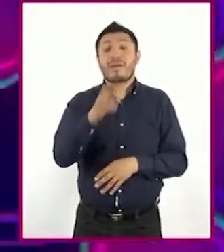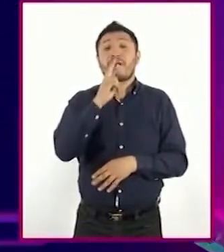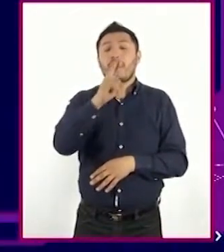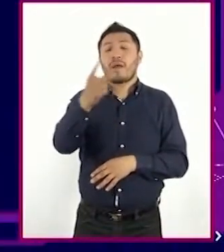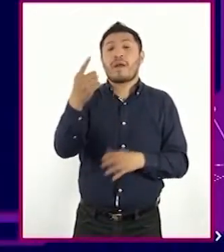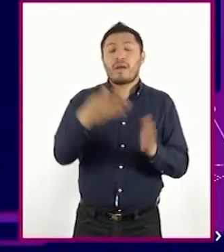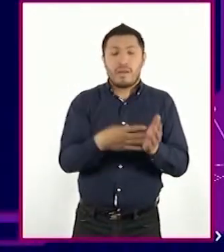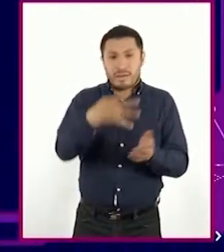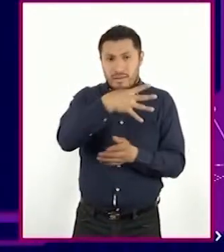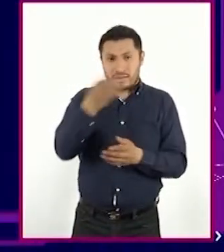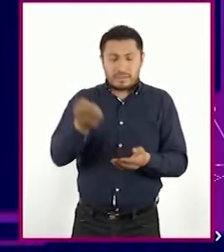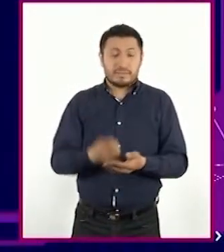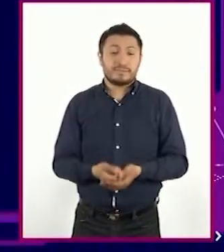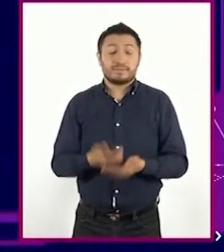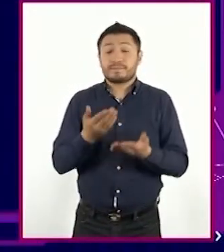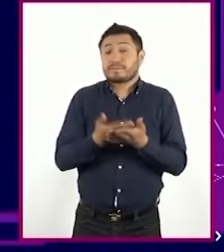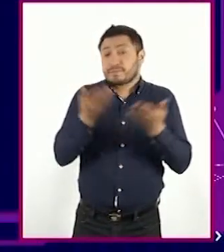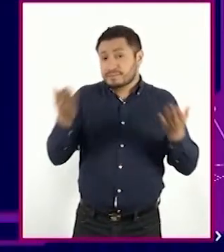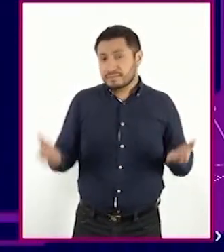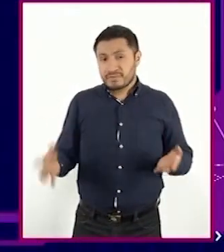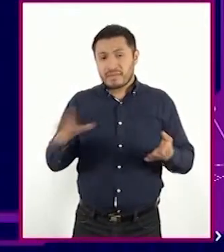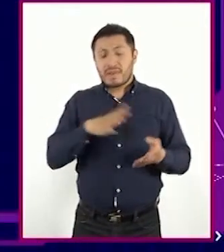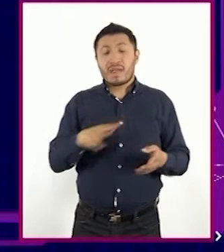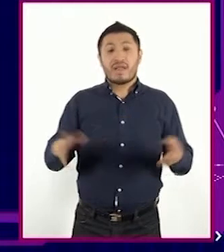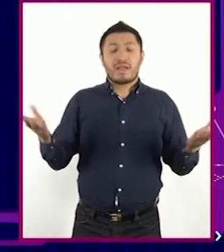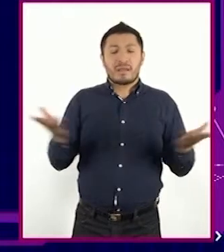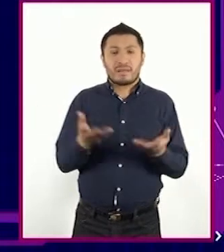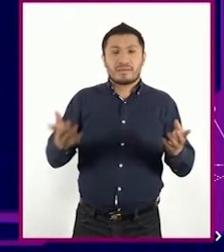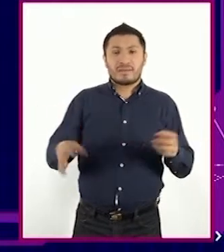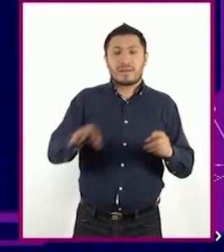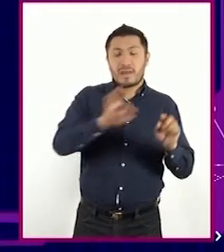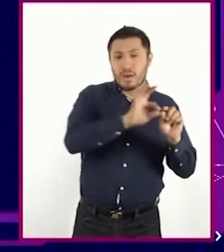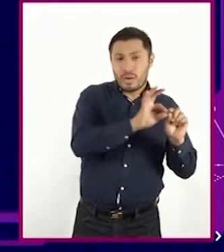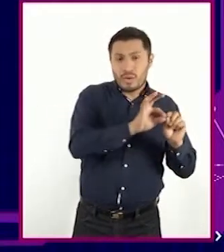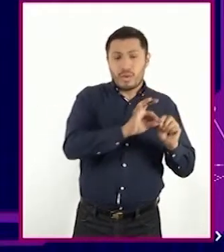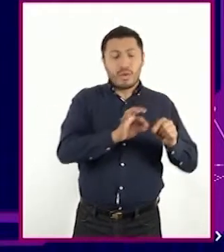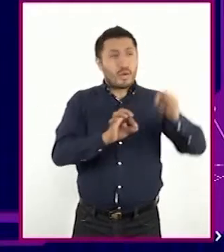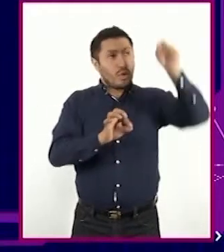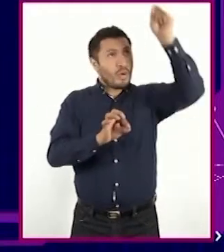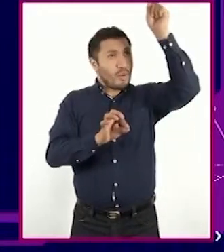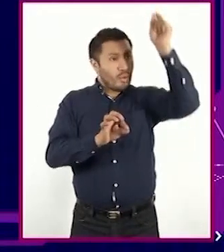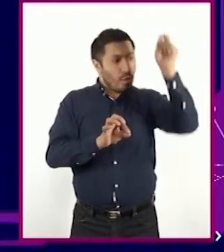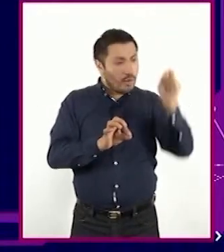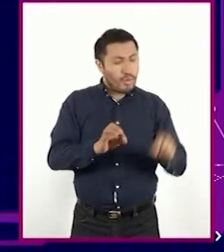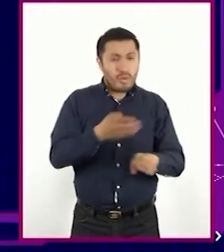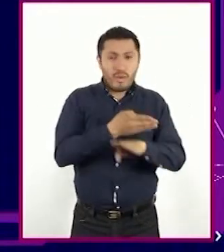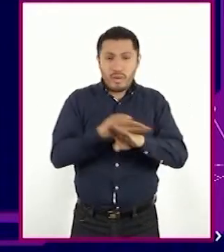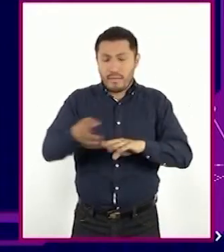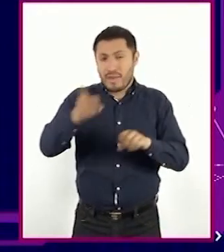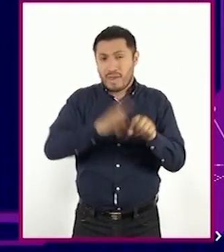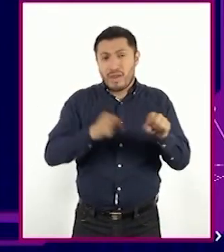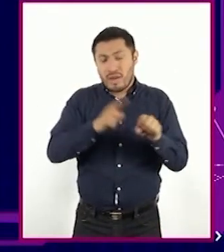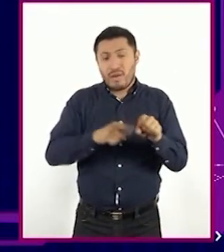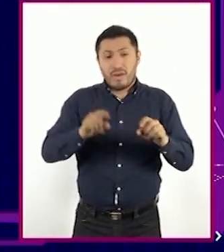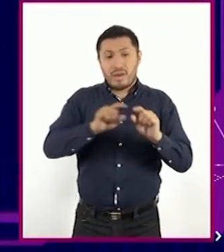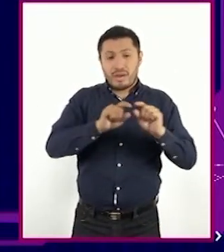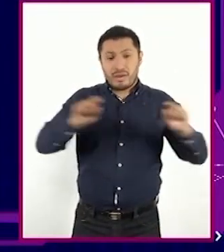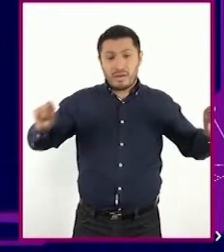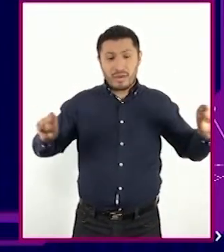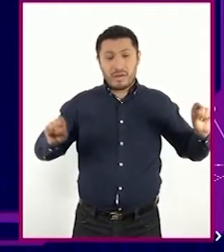1,900. Bien, ahora queda por trazar una línea vertical de color blanco que divida el